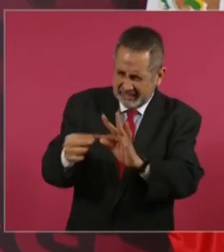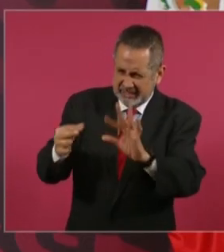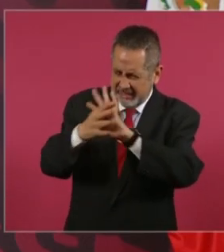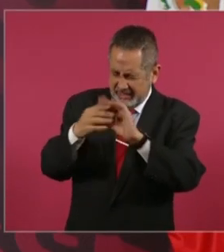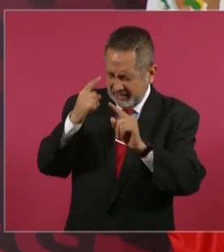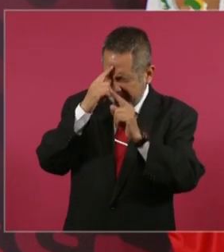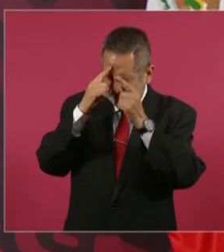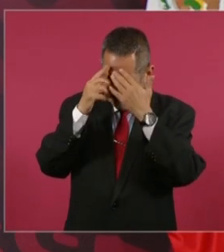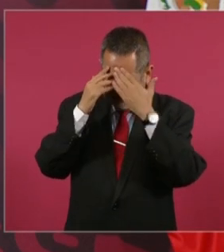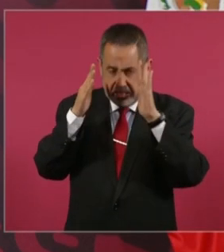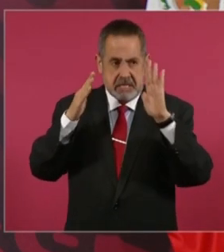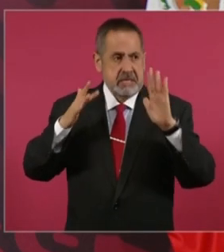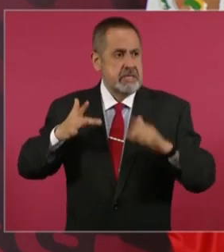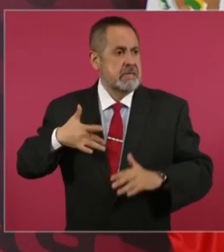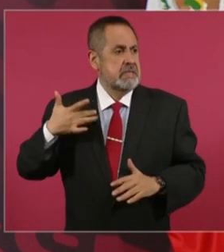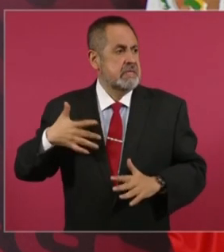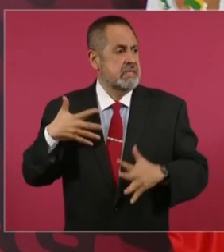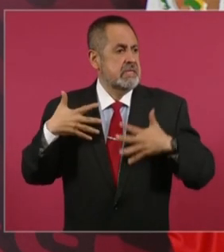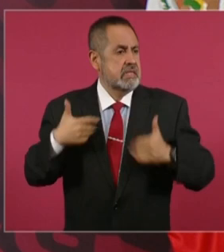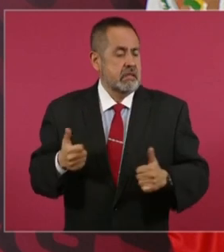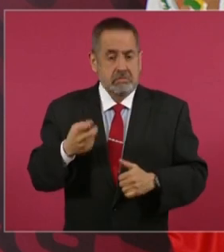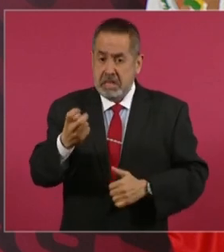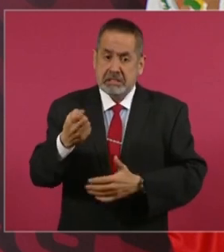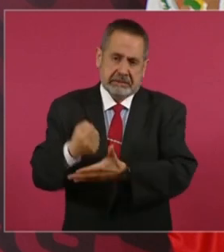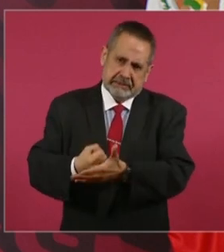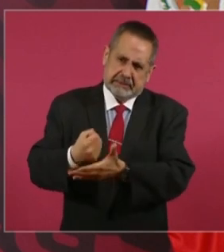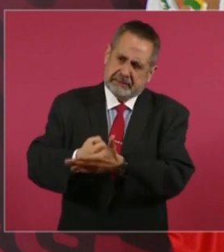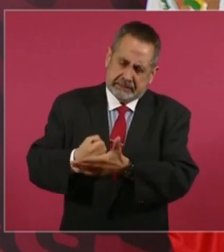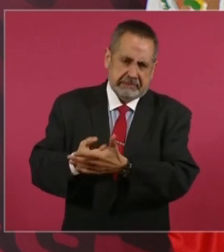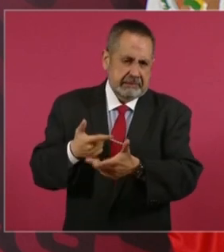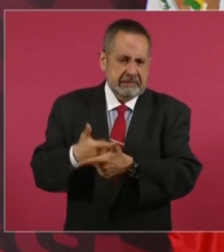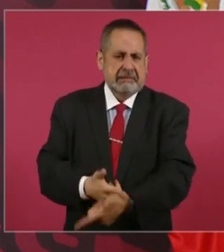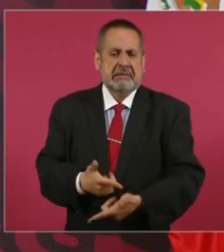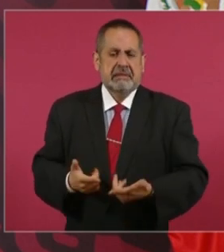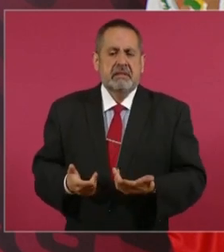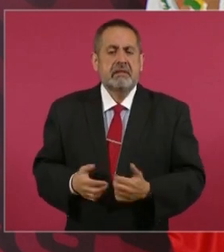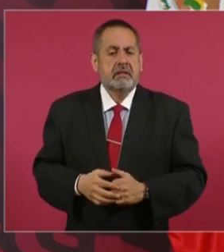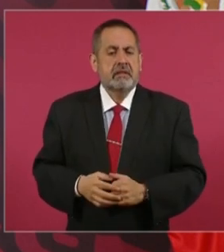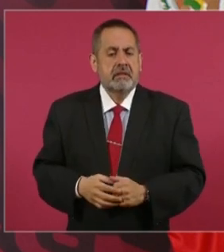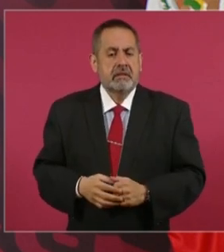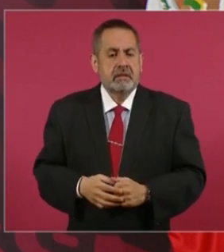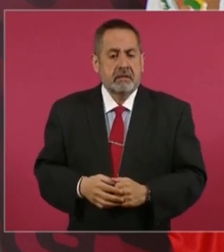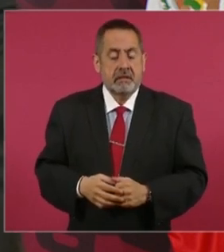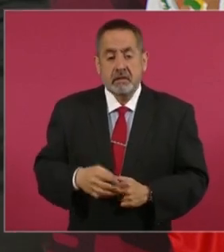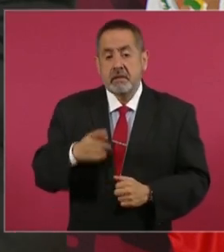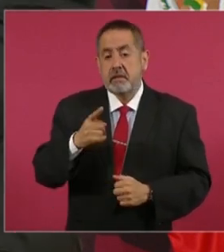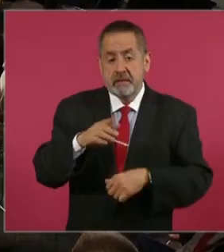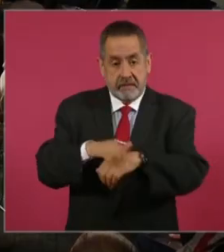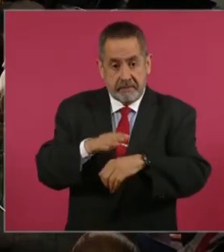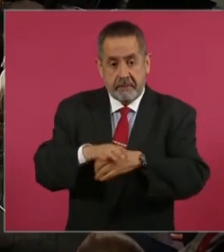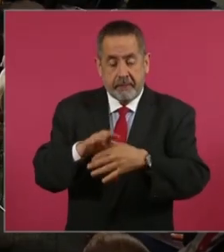y van a tener, eso es lo que queremos,